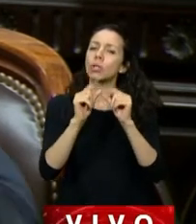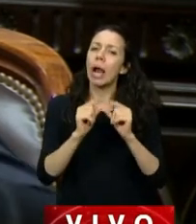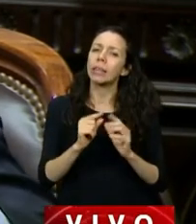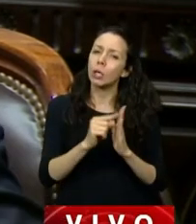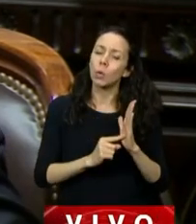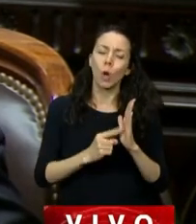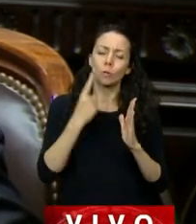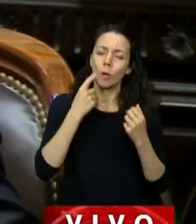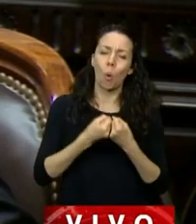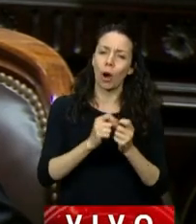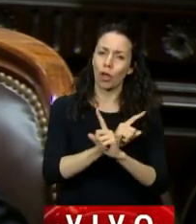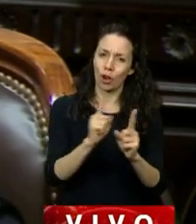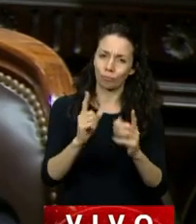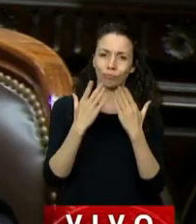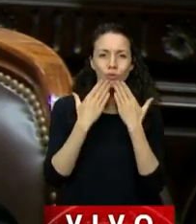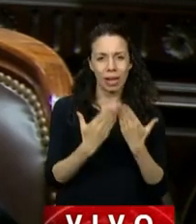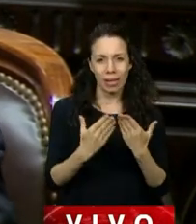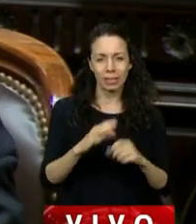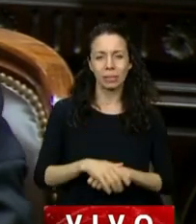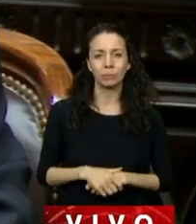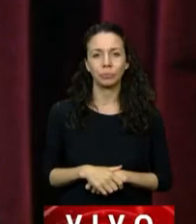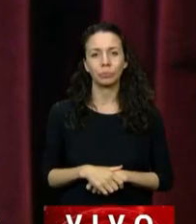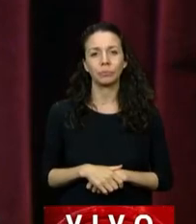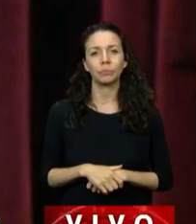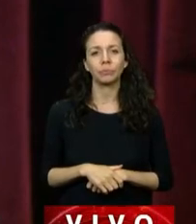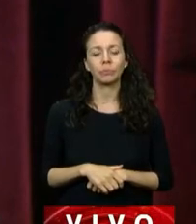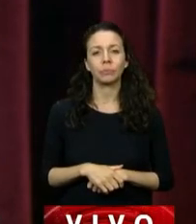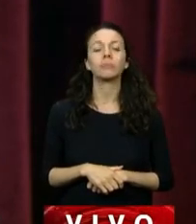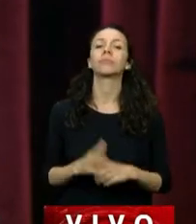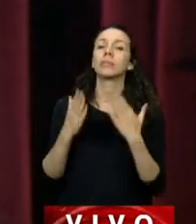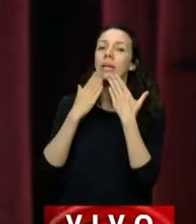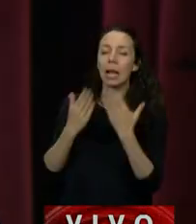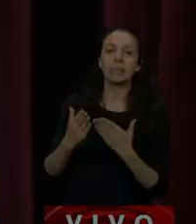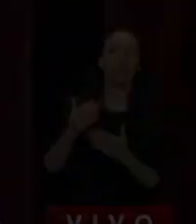muchas gracias, señor presidente. Gracias, diputado Amaya.